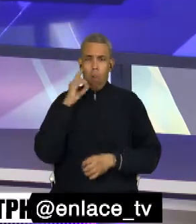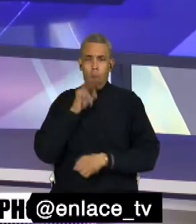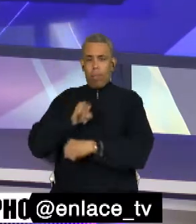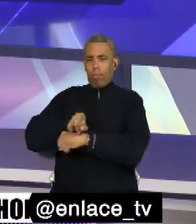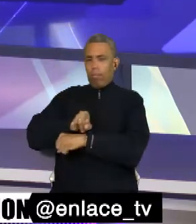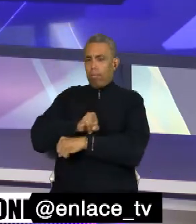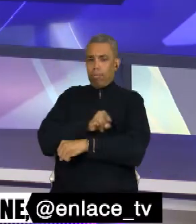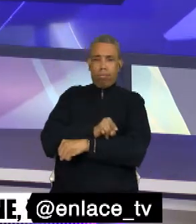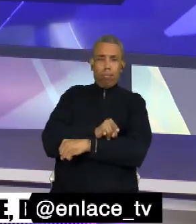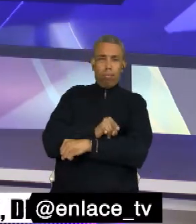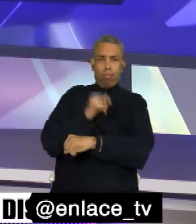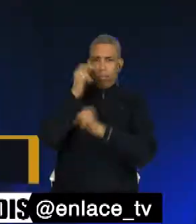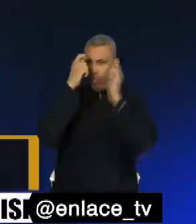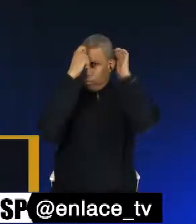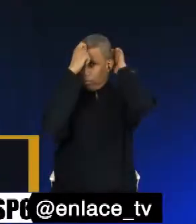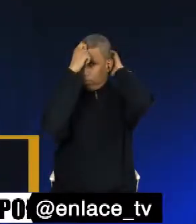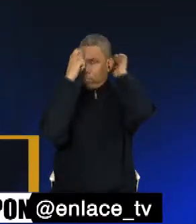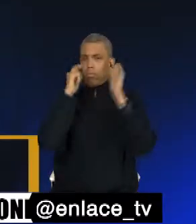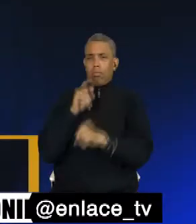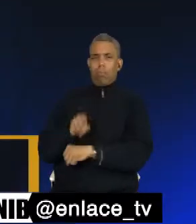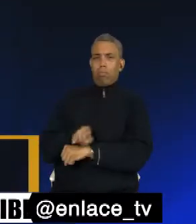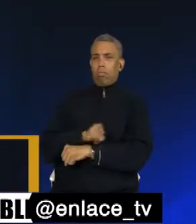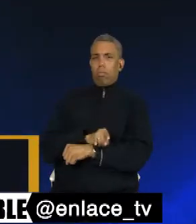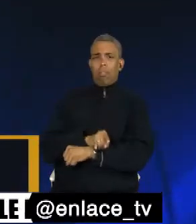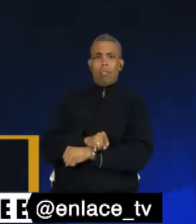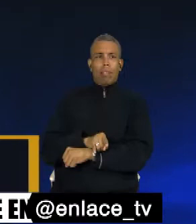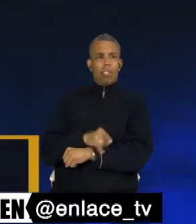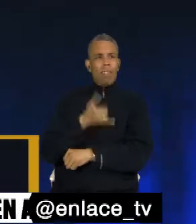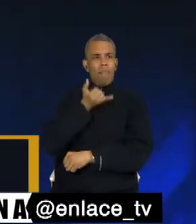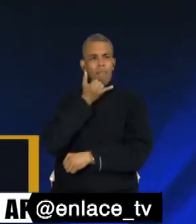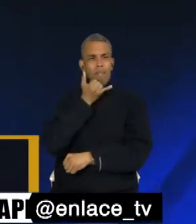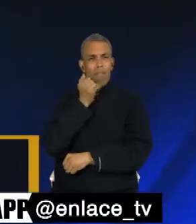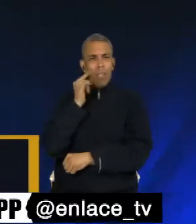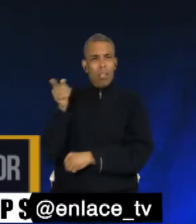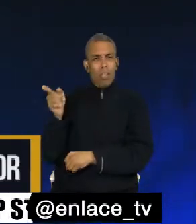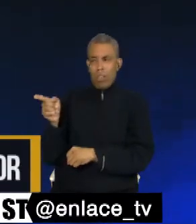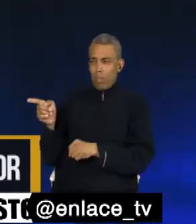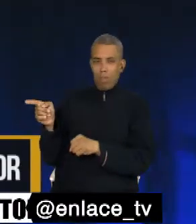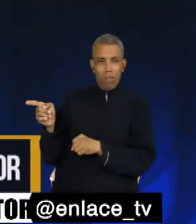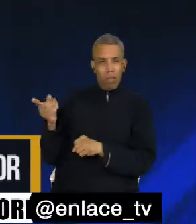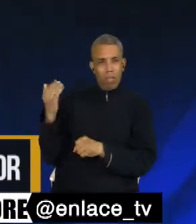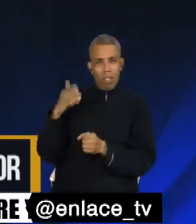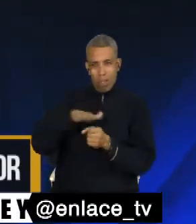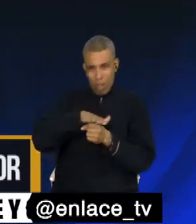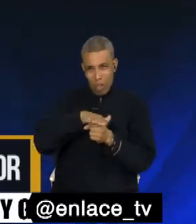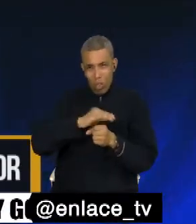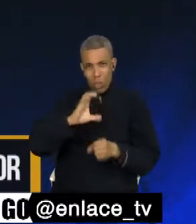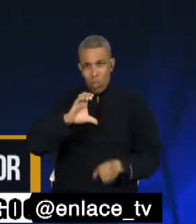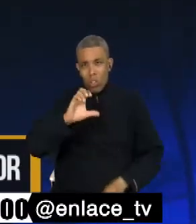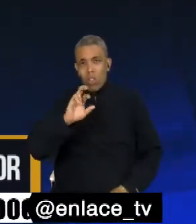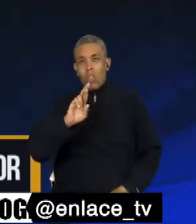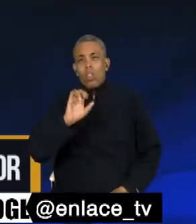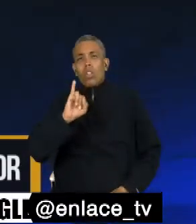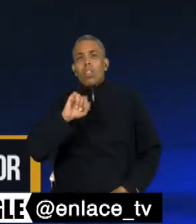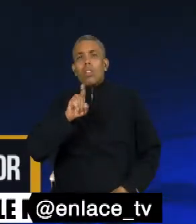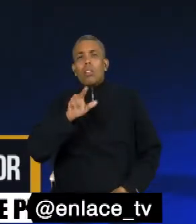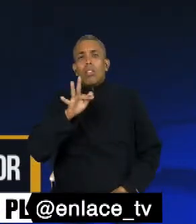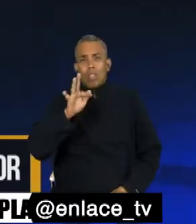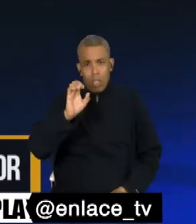anterior. En este video se ve la confusión que vivió la comunidad del barrio Cristo Rey, ubicado en la Comuna